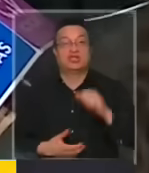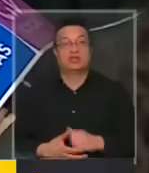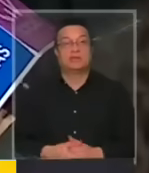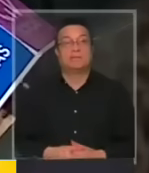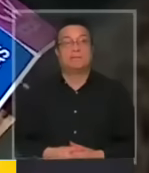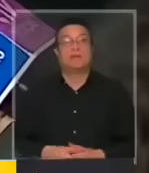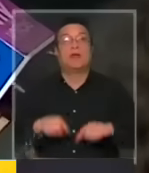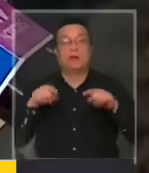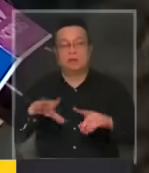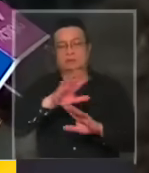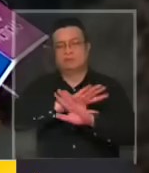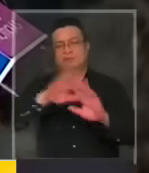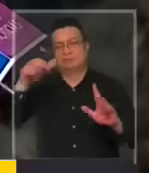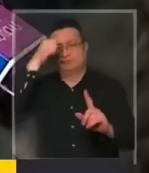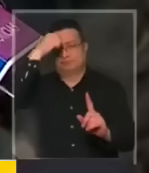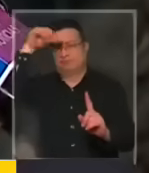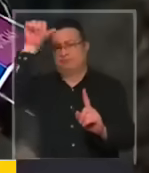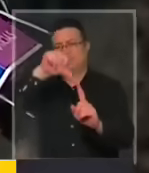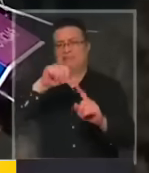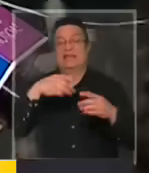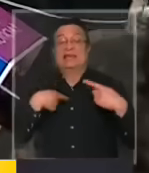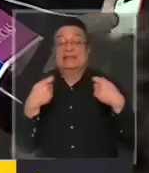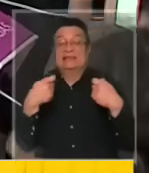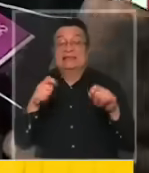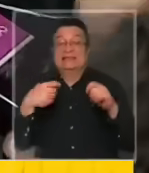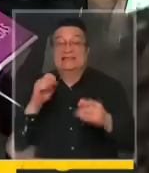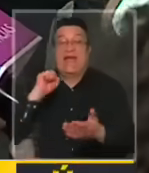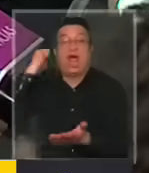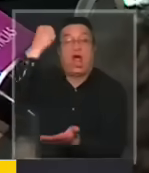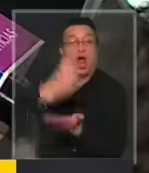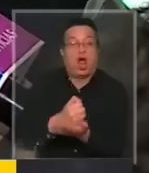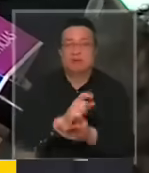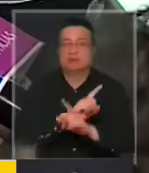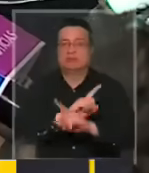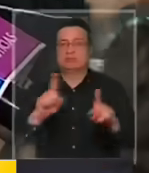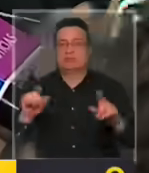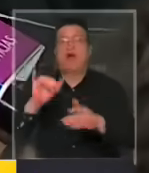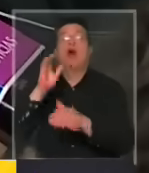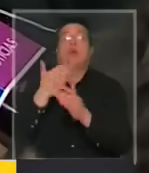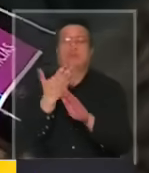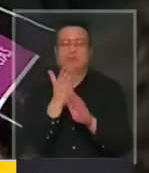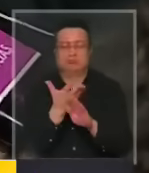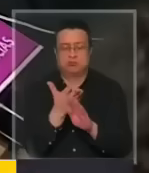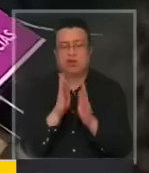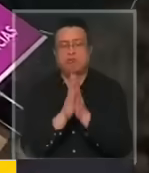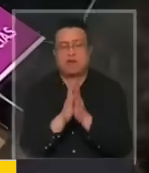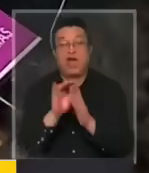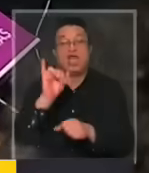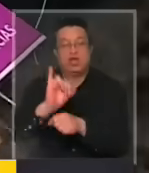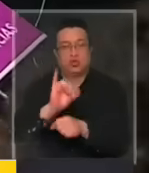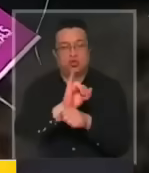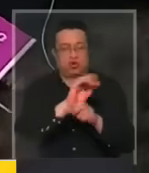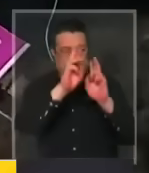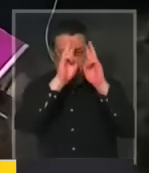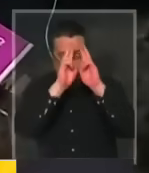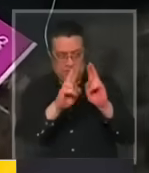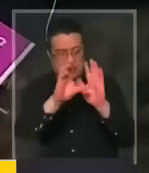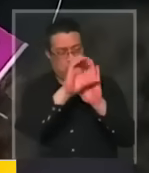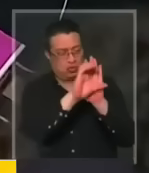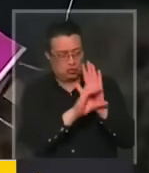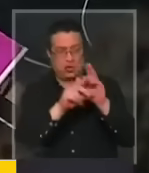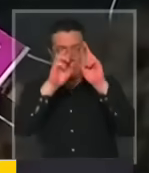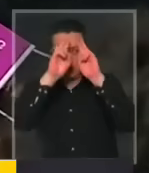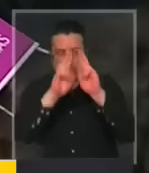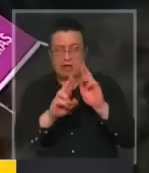Y condenamos este intento de golpe de Estado. Hacemos un llamado a que las instituciones funcionen, que se respete la Constitución, las leyes,